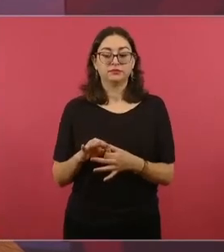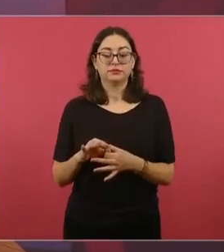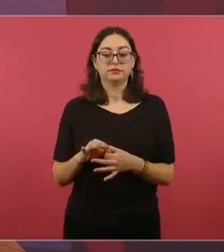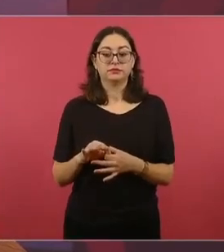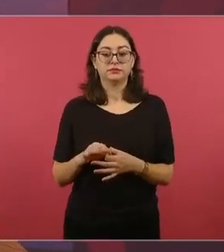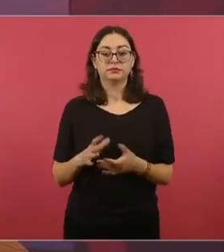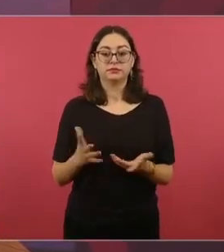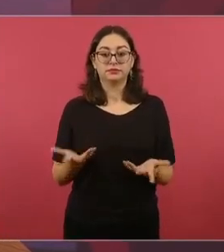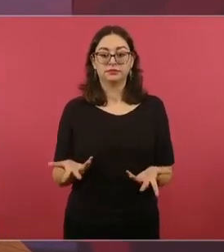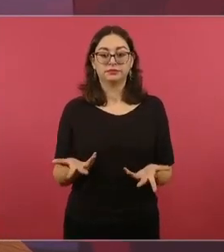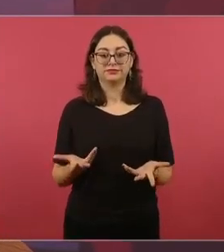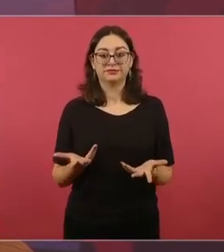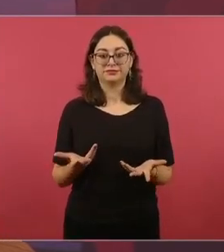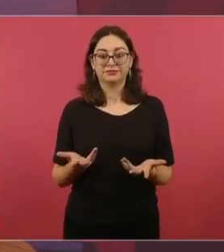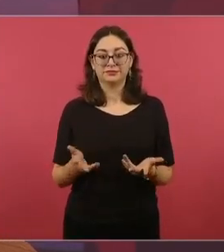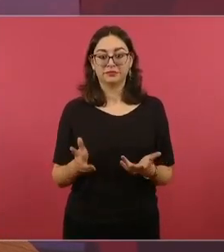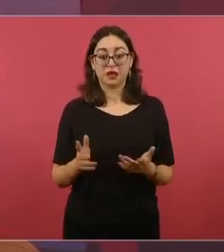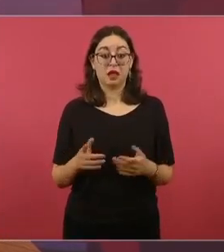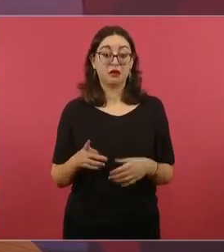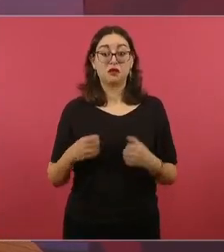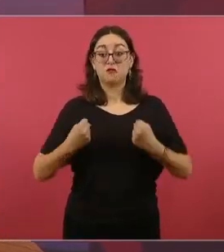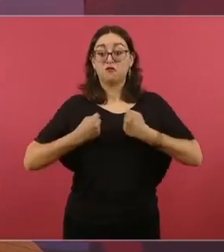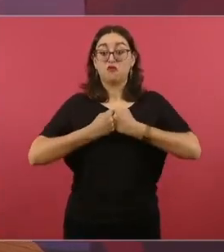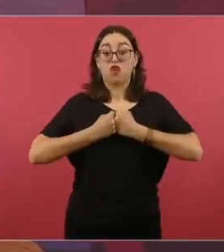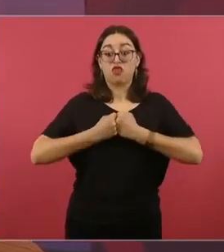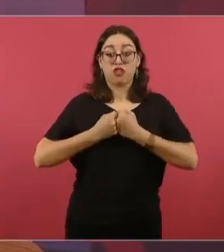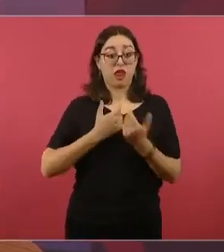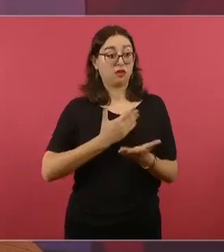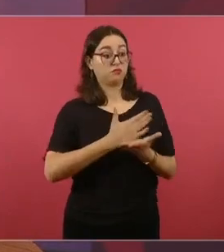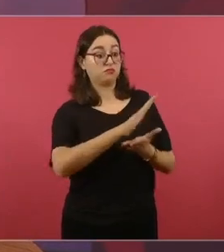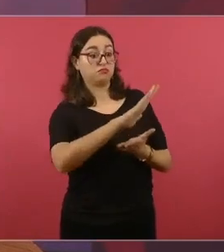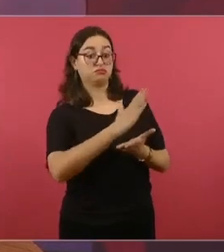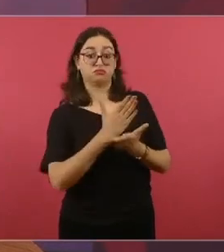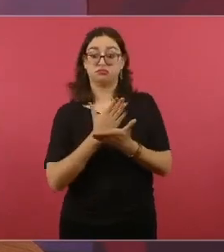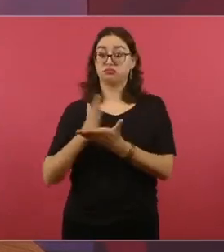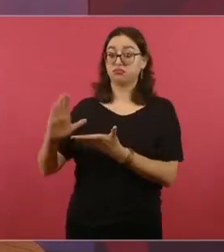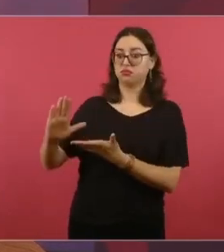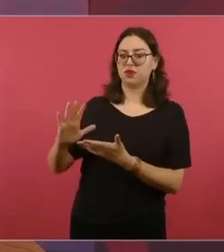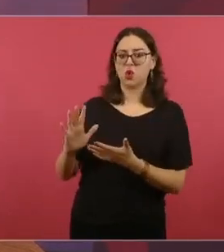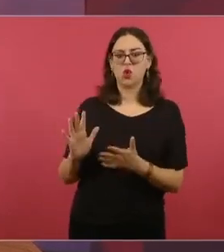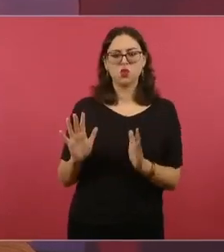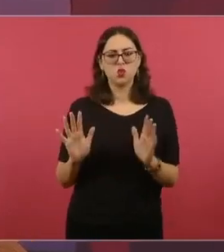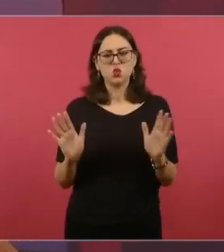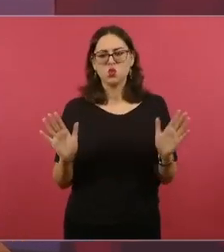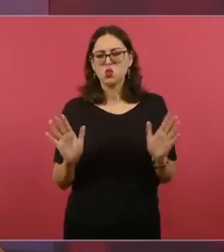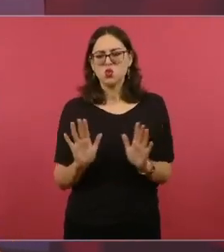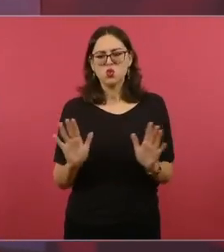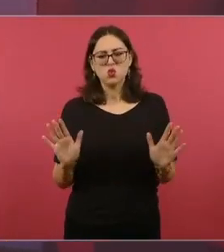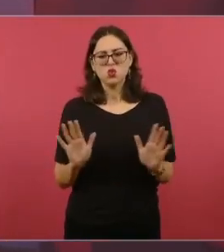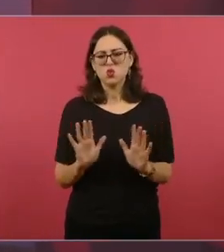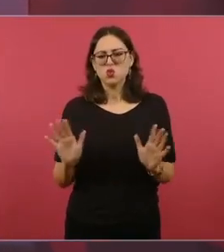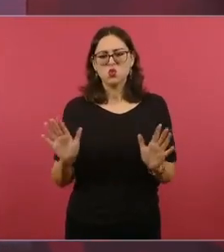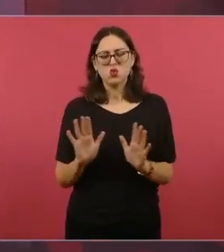no son los límites territoriales los que deben de